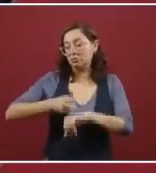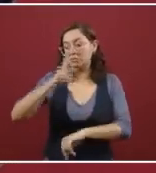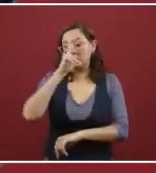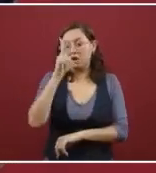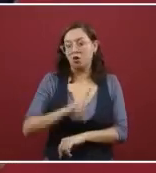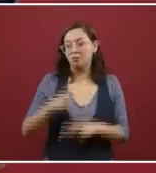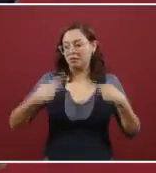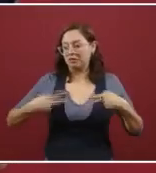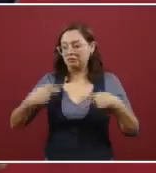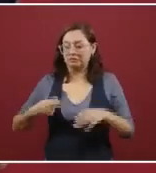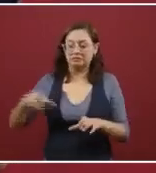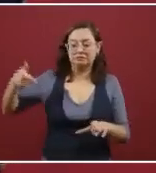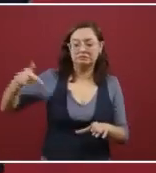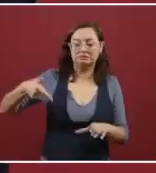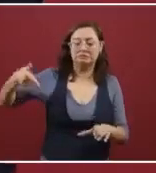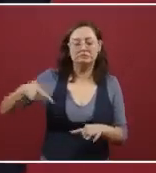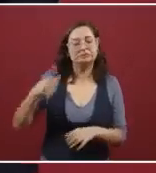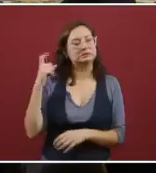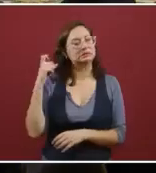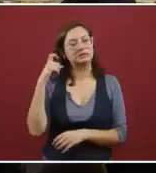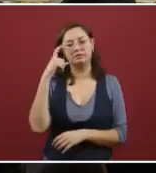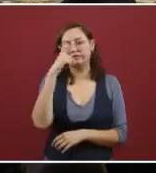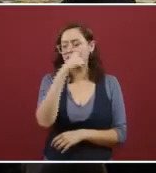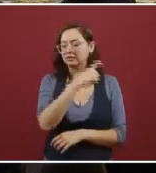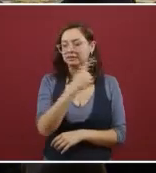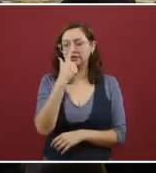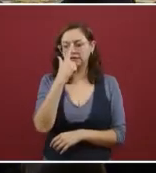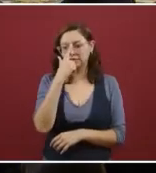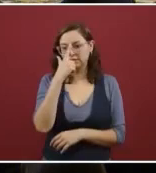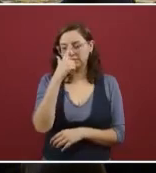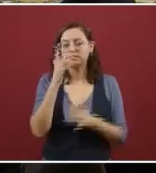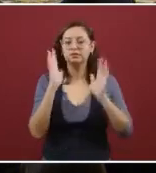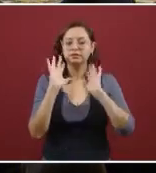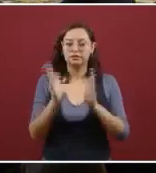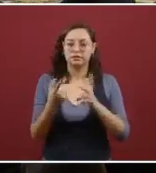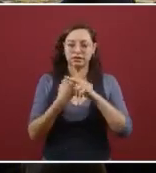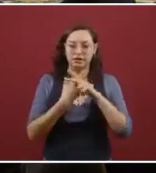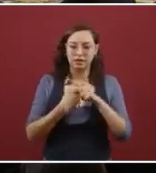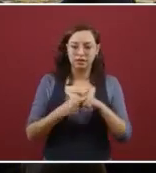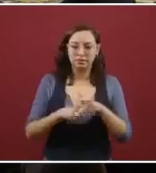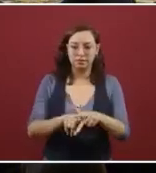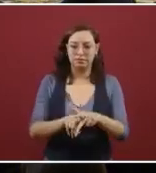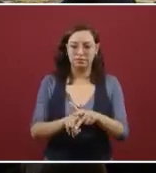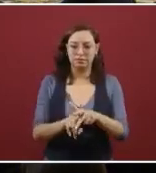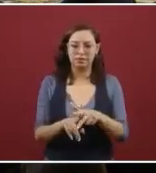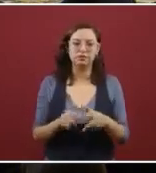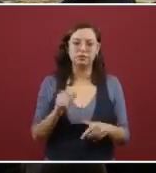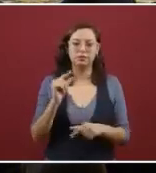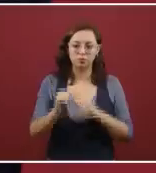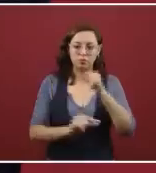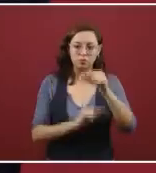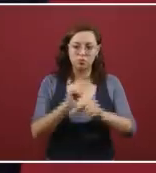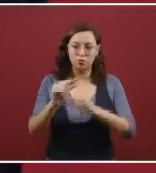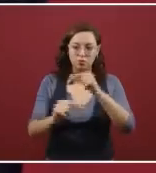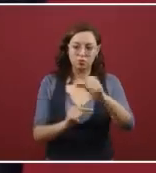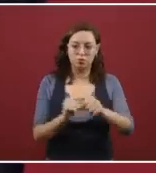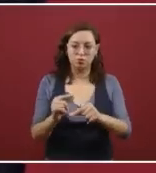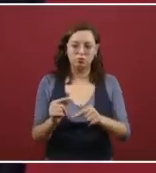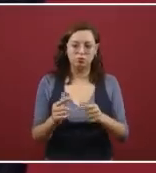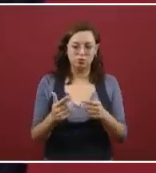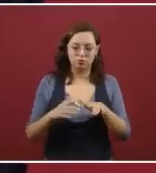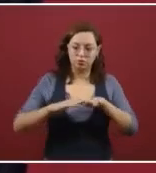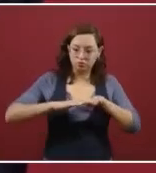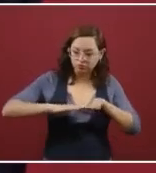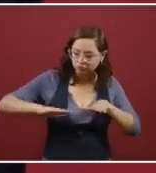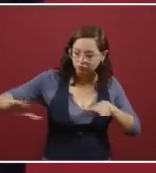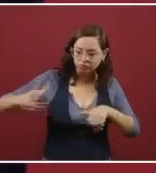perforación de los ductos. Podemos informarles que desde que iniciamos esto no ha habido, en las zonas que se van tapando, no ha habido una sola toma